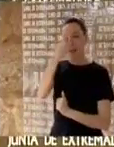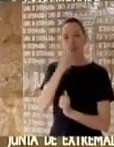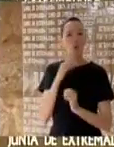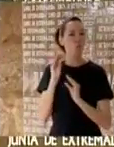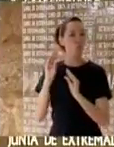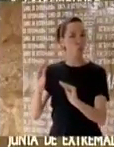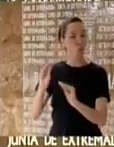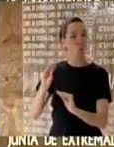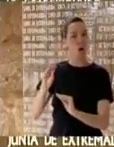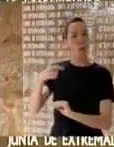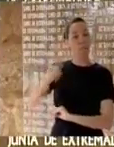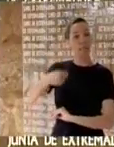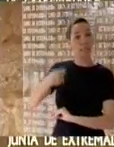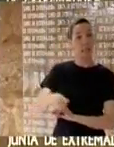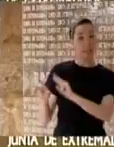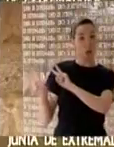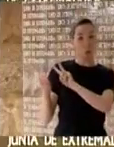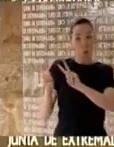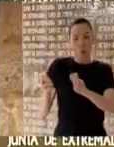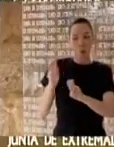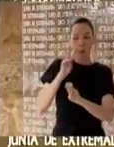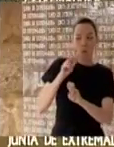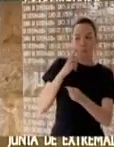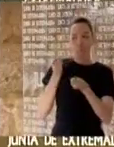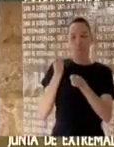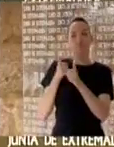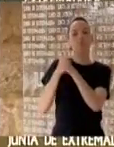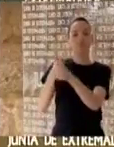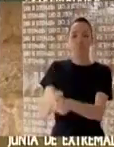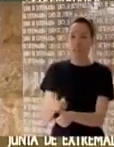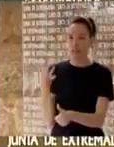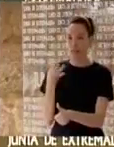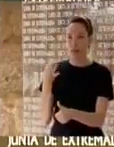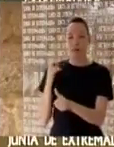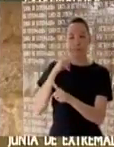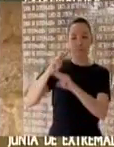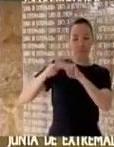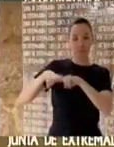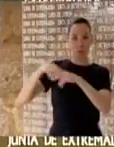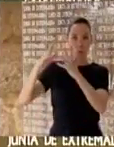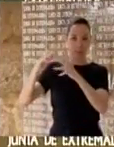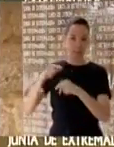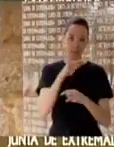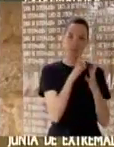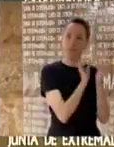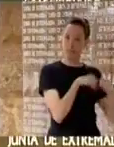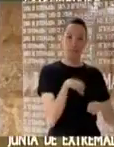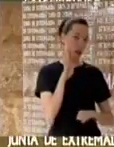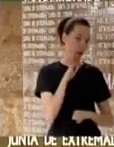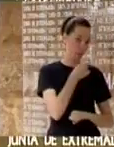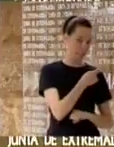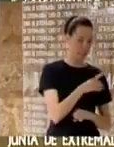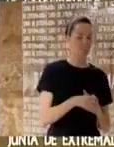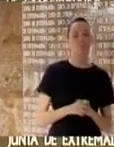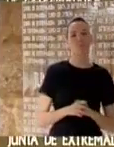Torra, pues lógicamente esa supervisión tiene que continuar. Ese es el tercero de los acuerdos. El cuarto tiene que ver con la acción exterior. Miren,